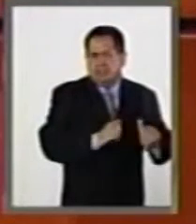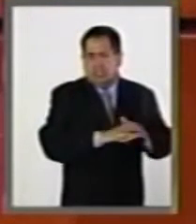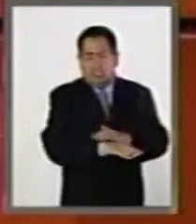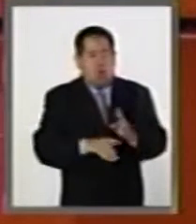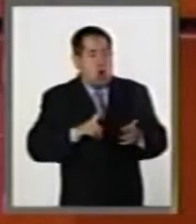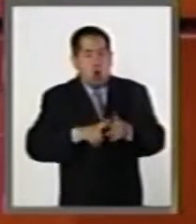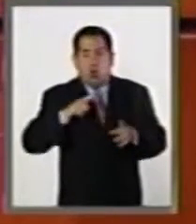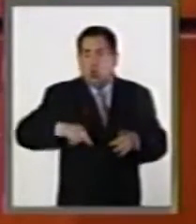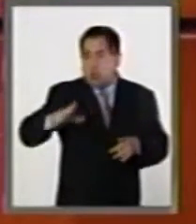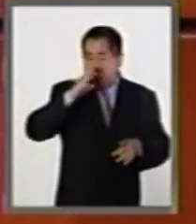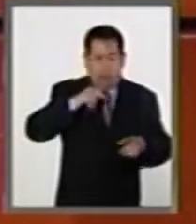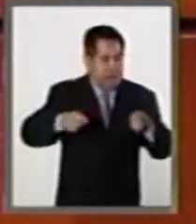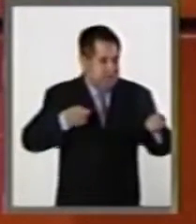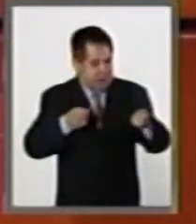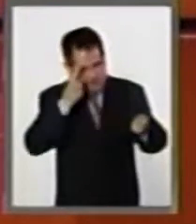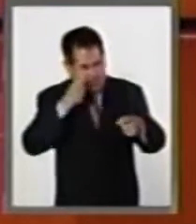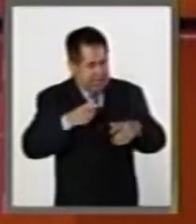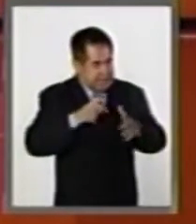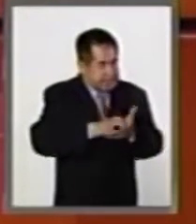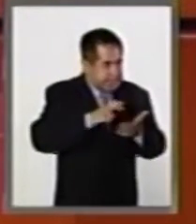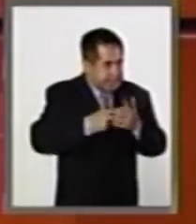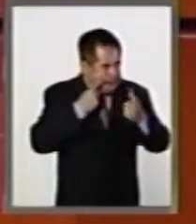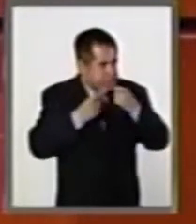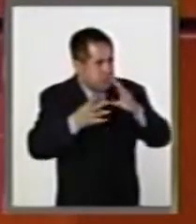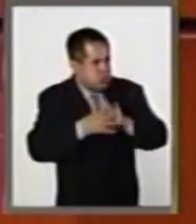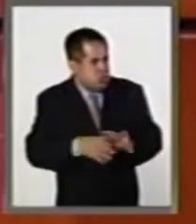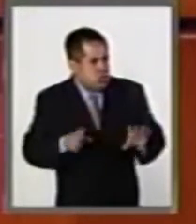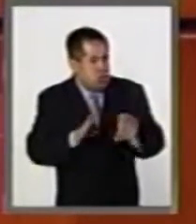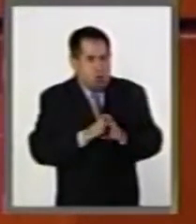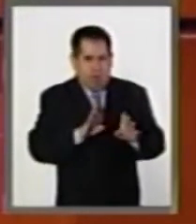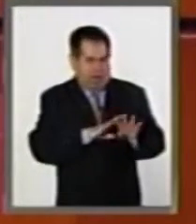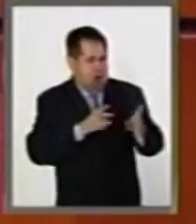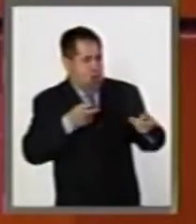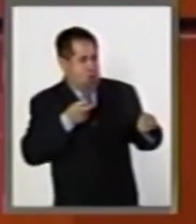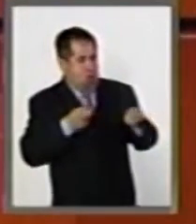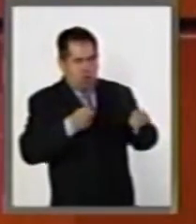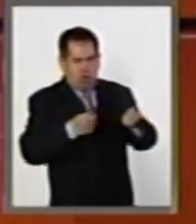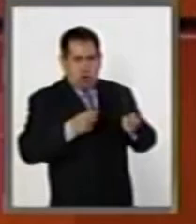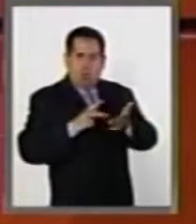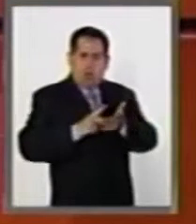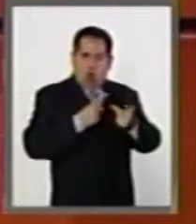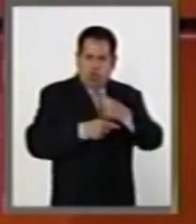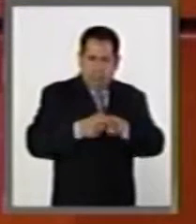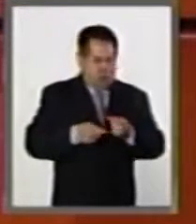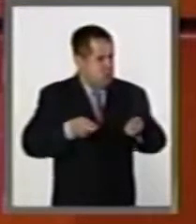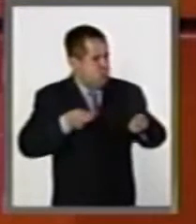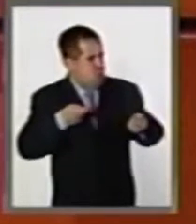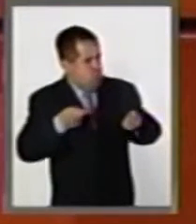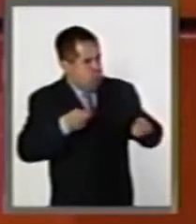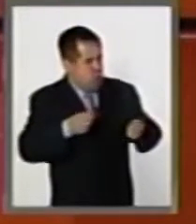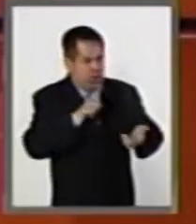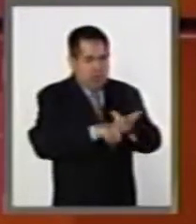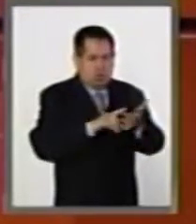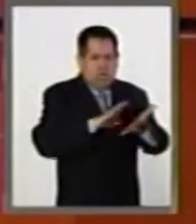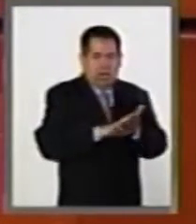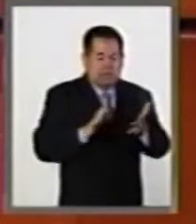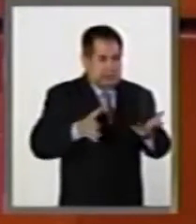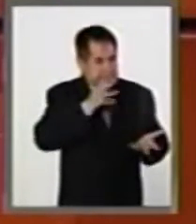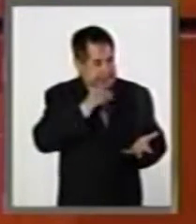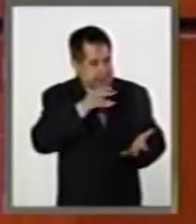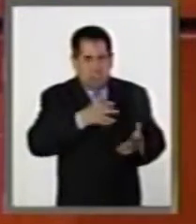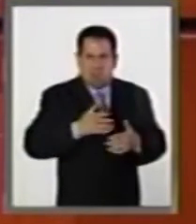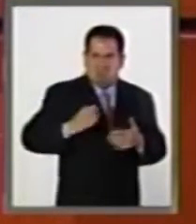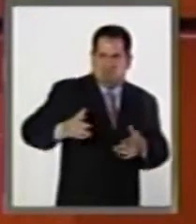capacidad gubernamental para remontar el control, para retomar el control de